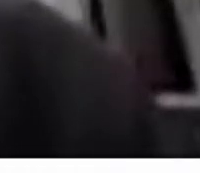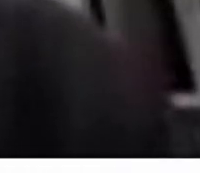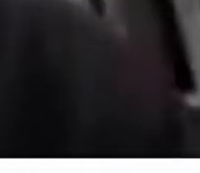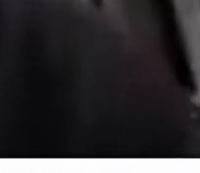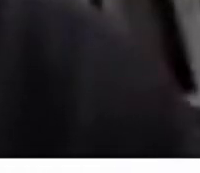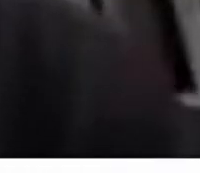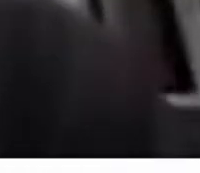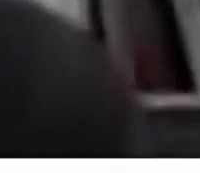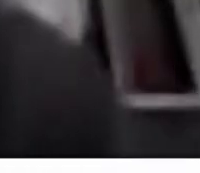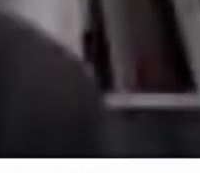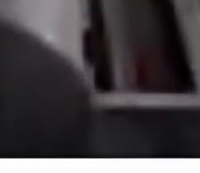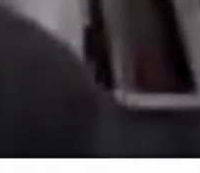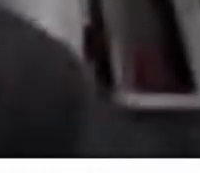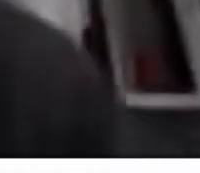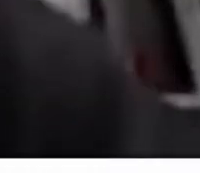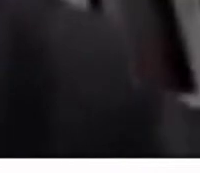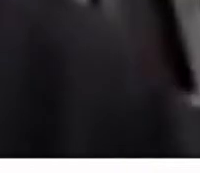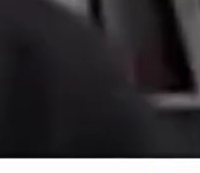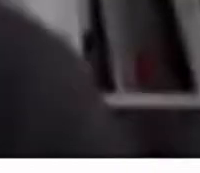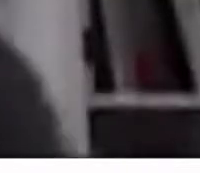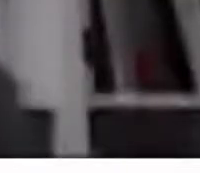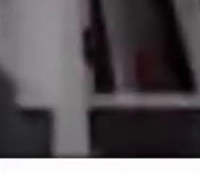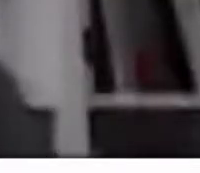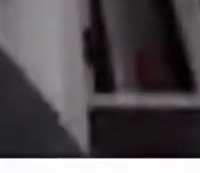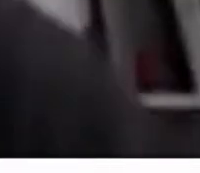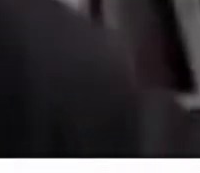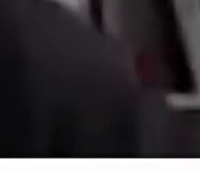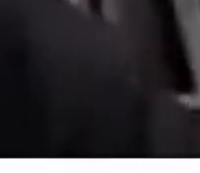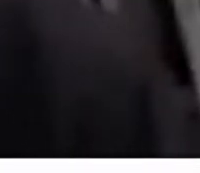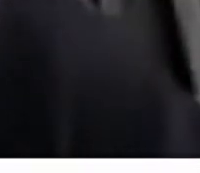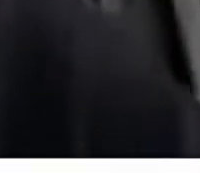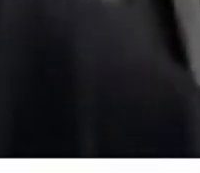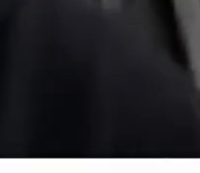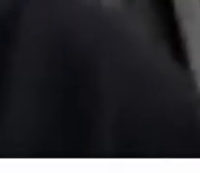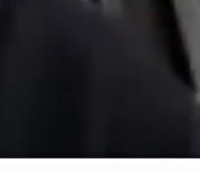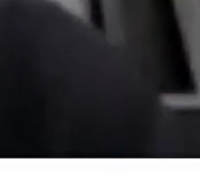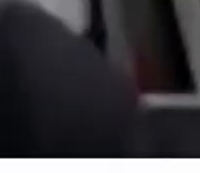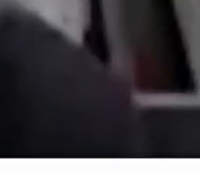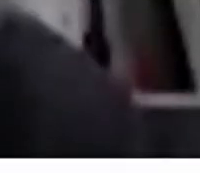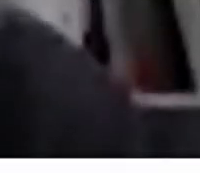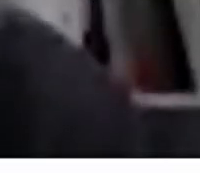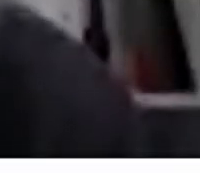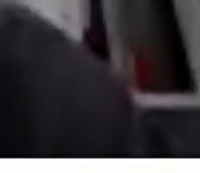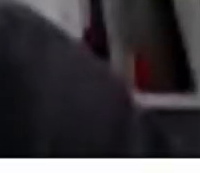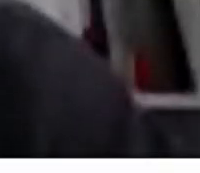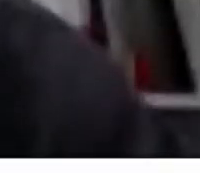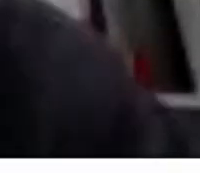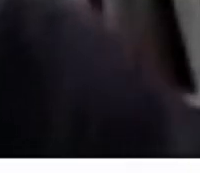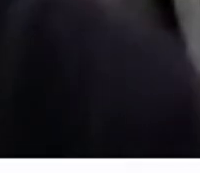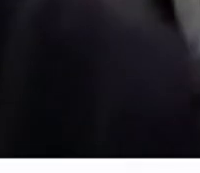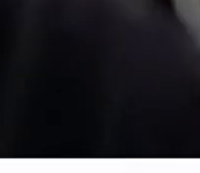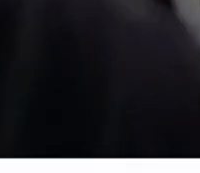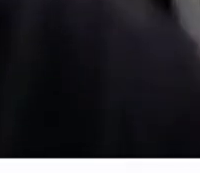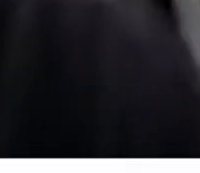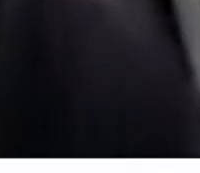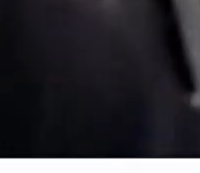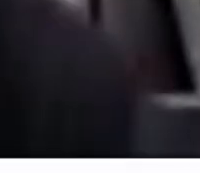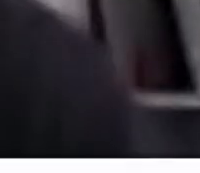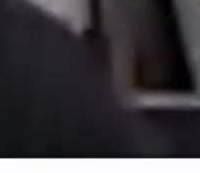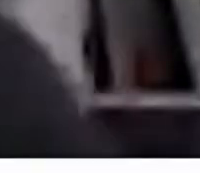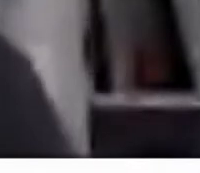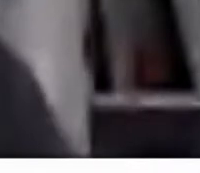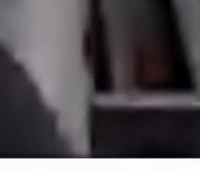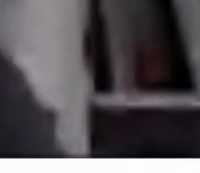vamos a resolver el problema de la mesa de los argentinos repitiendo una y otra vez los errores del pasado? Salgamos del eslogan,